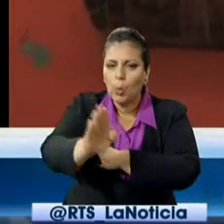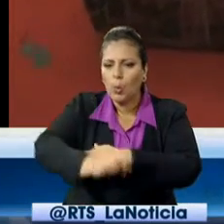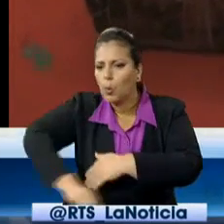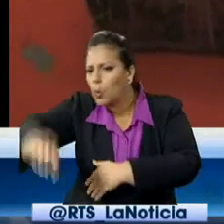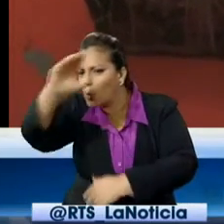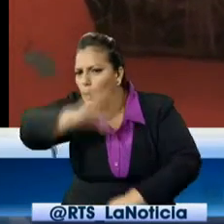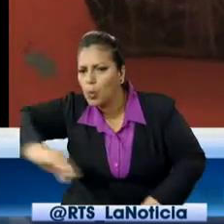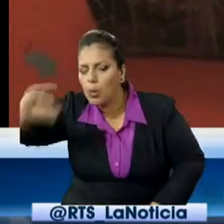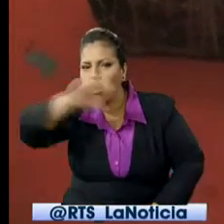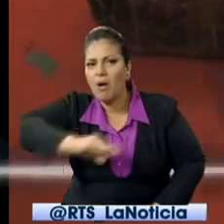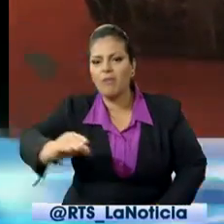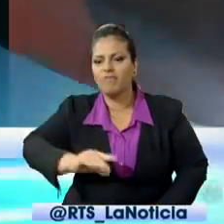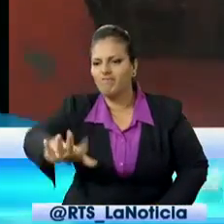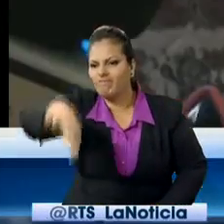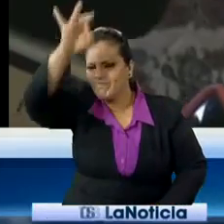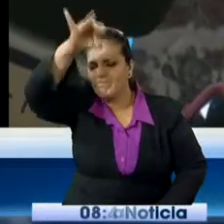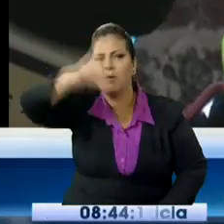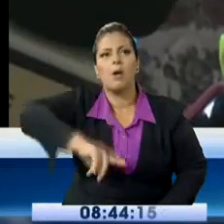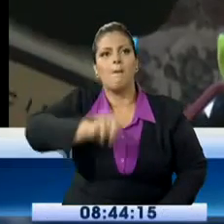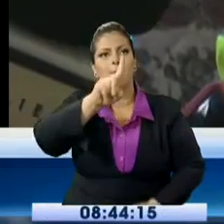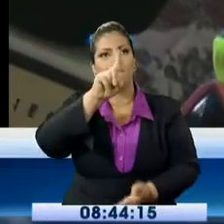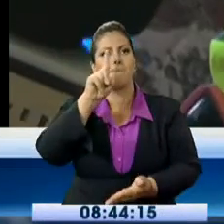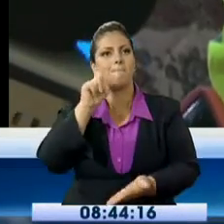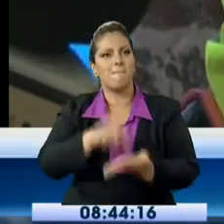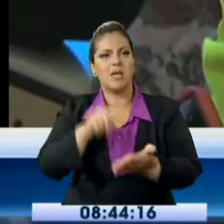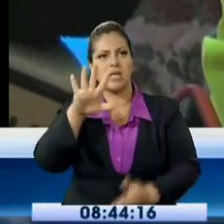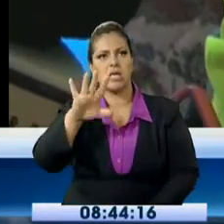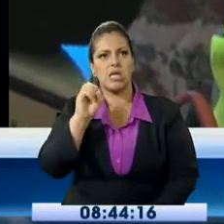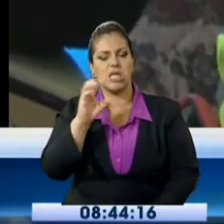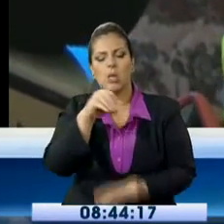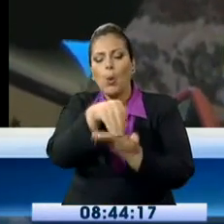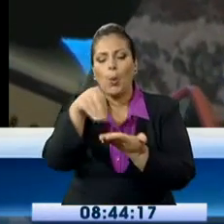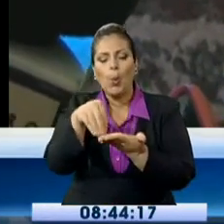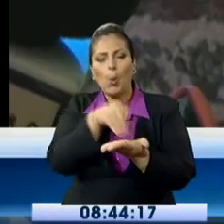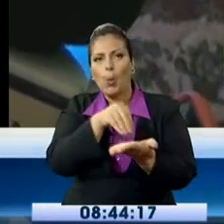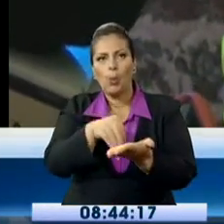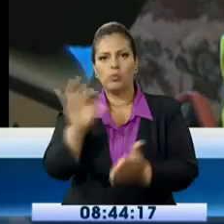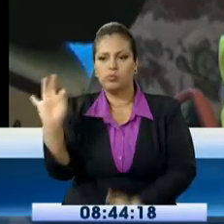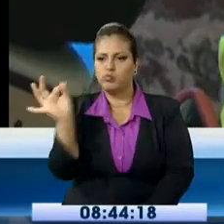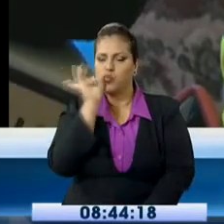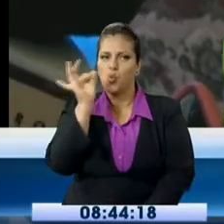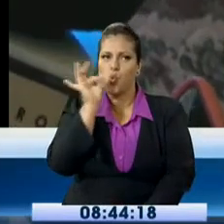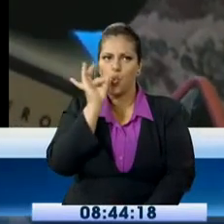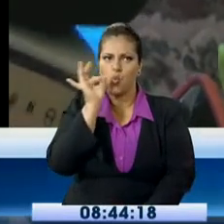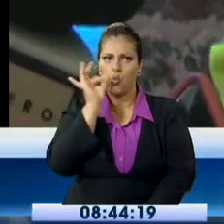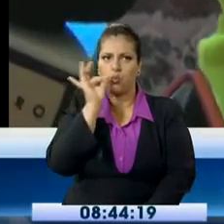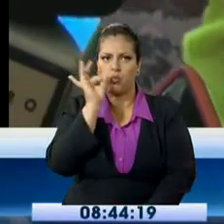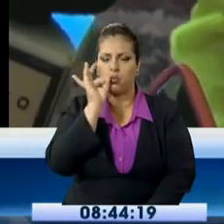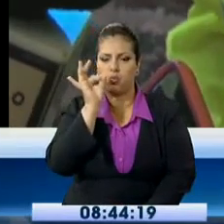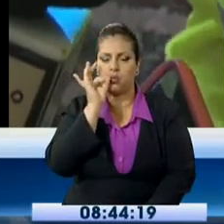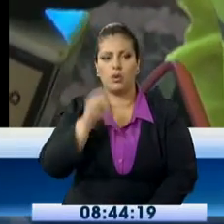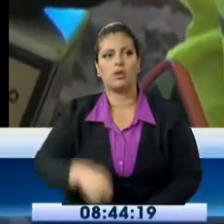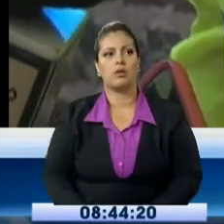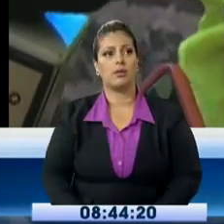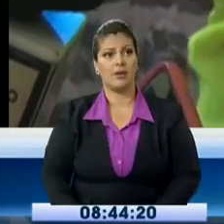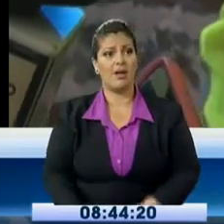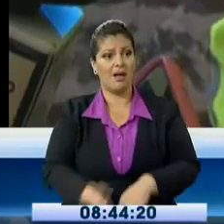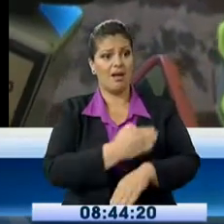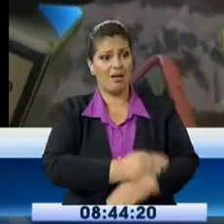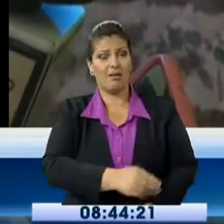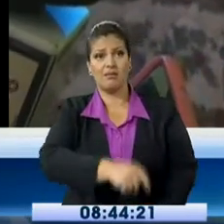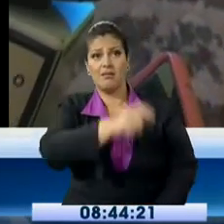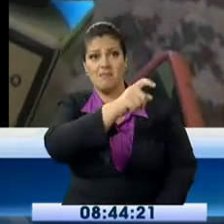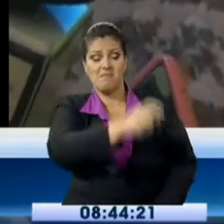iba a ser distribuida en la comunidad. A través de denuncias de moradores del sector del 1-800 y operaciones